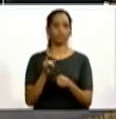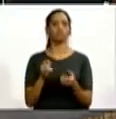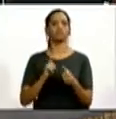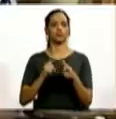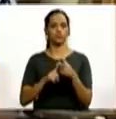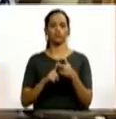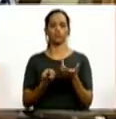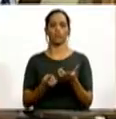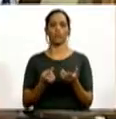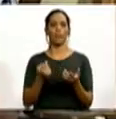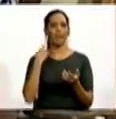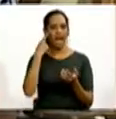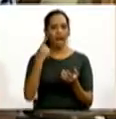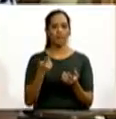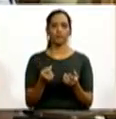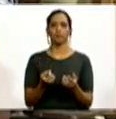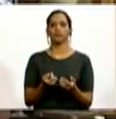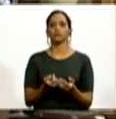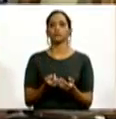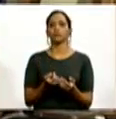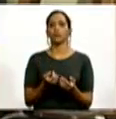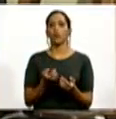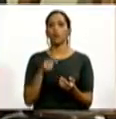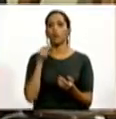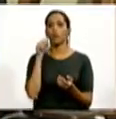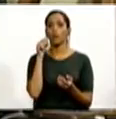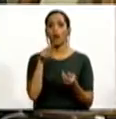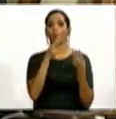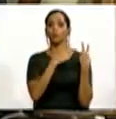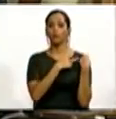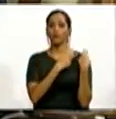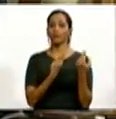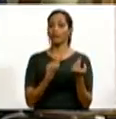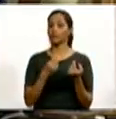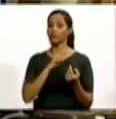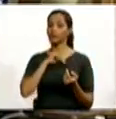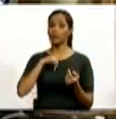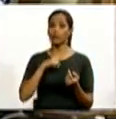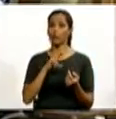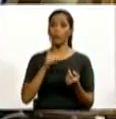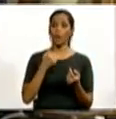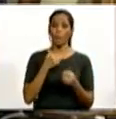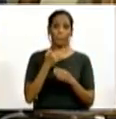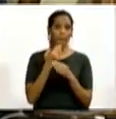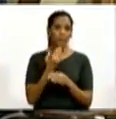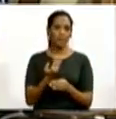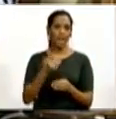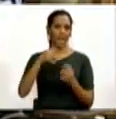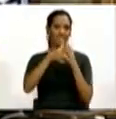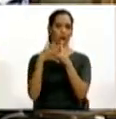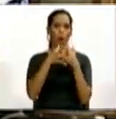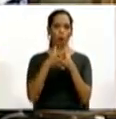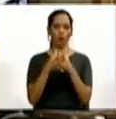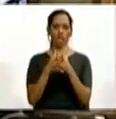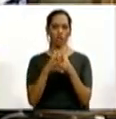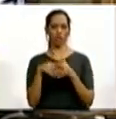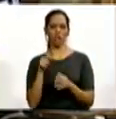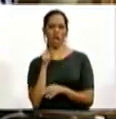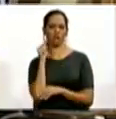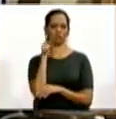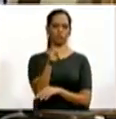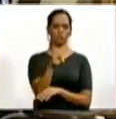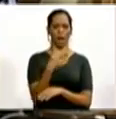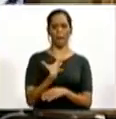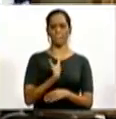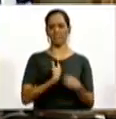ello. Pero nosotros no tenemos por qué ser, digamos, porque los Estados Unidos diga que usted es el presidente y que